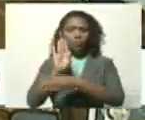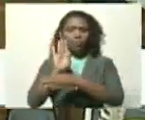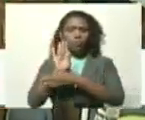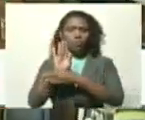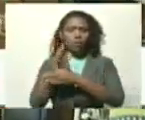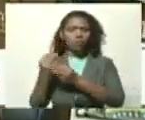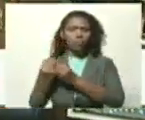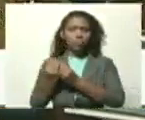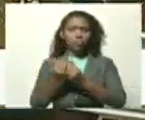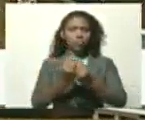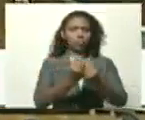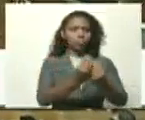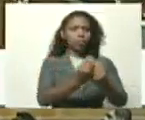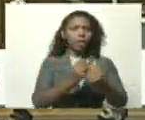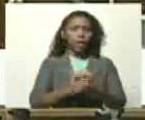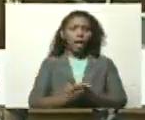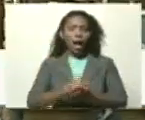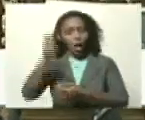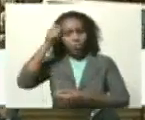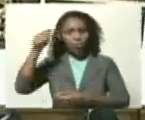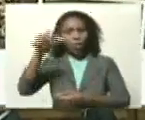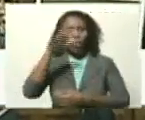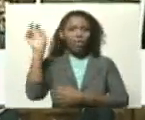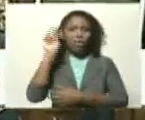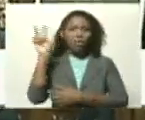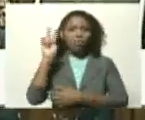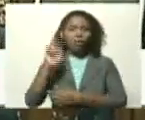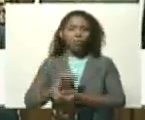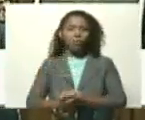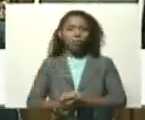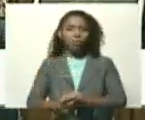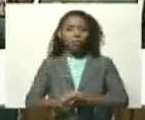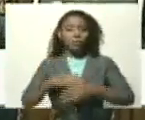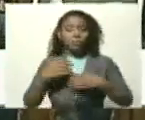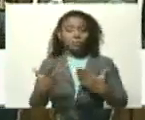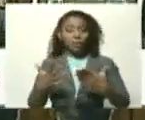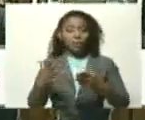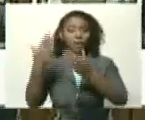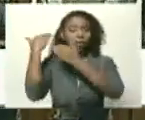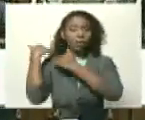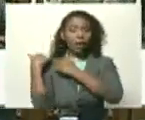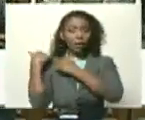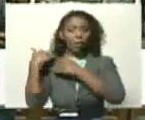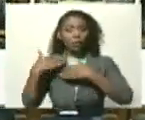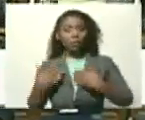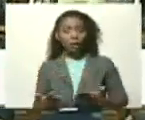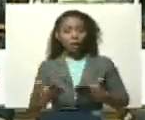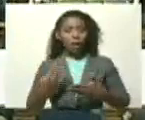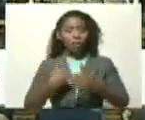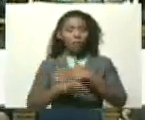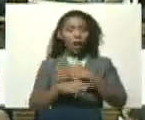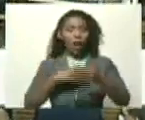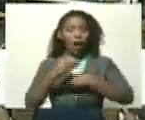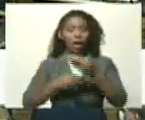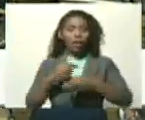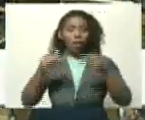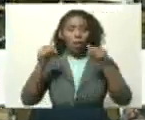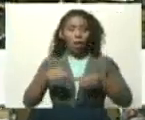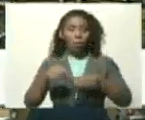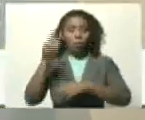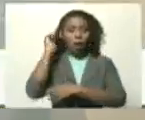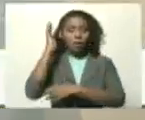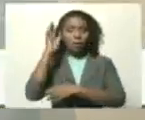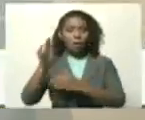el acompañamiento al pueblo de Venezuela desde el cargo que les fue conferido hoy por la